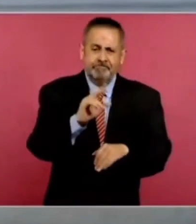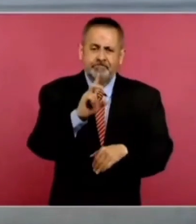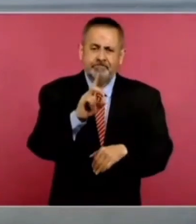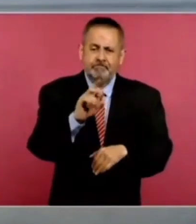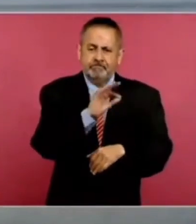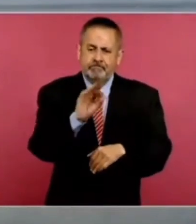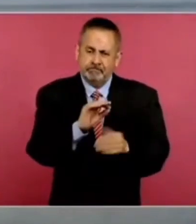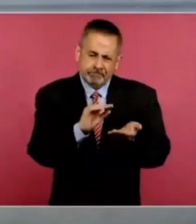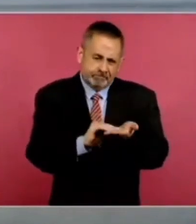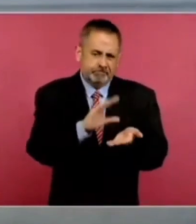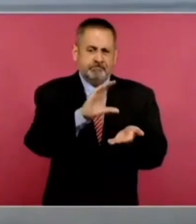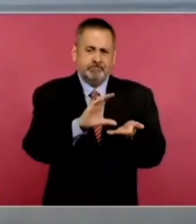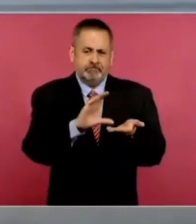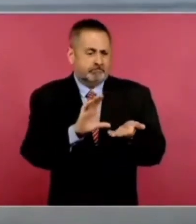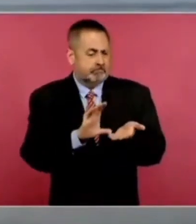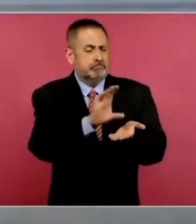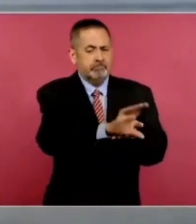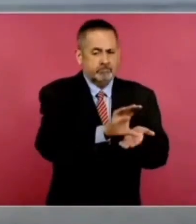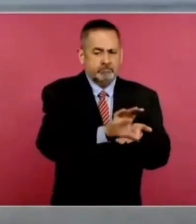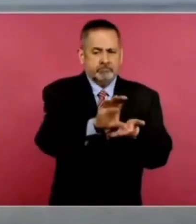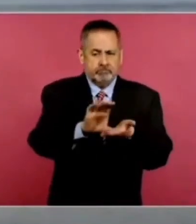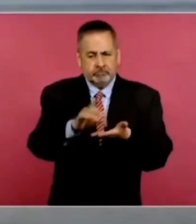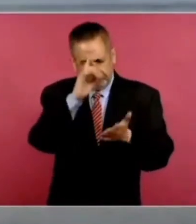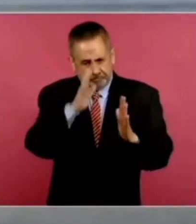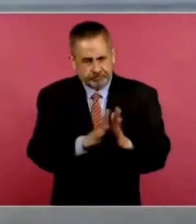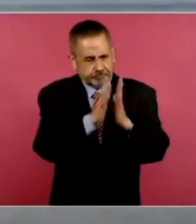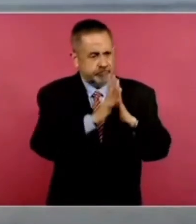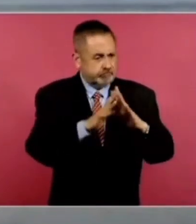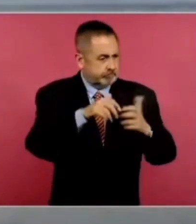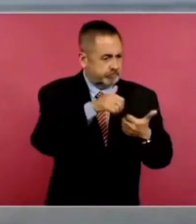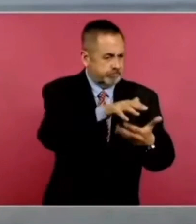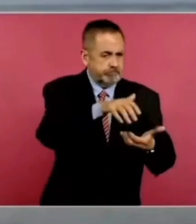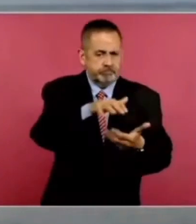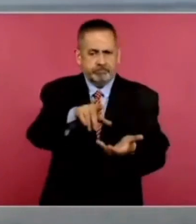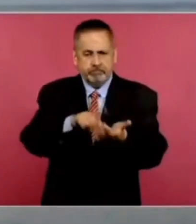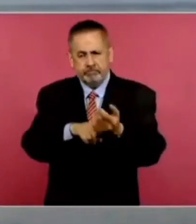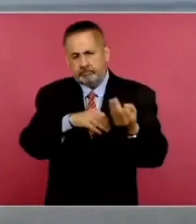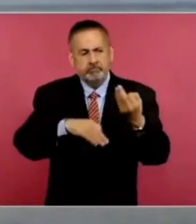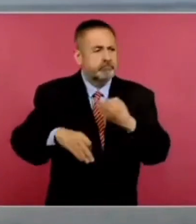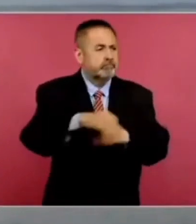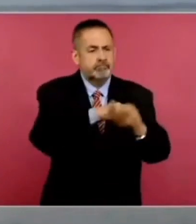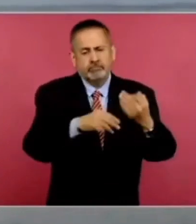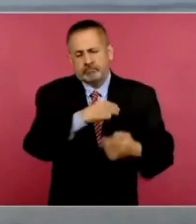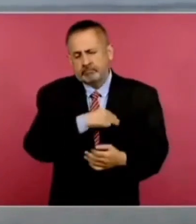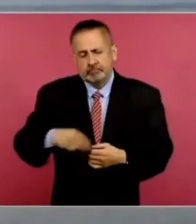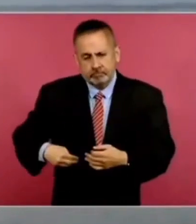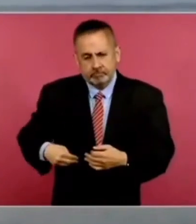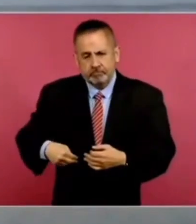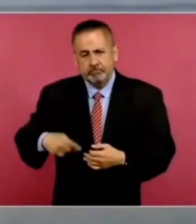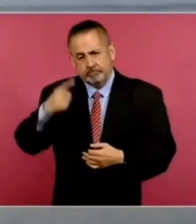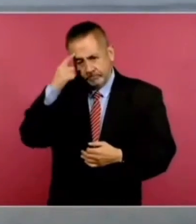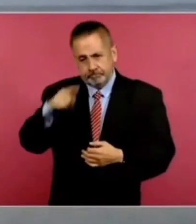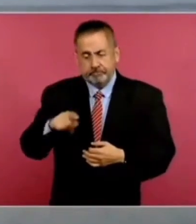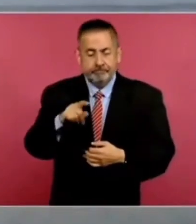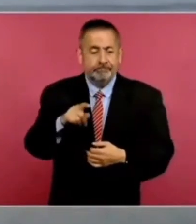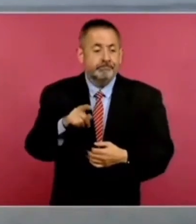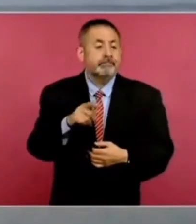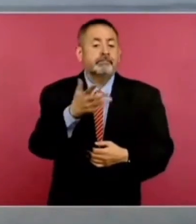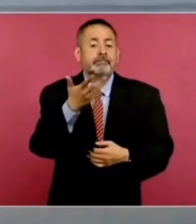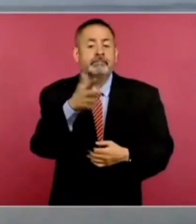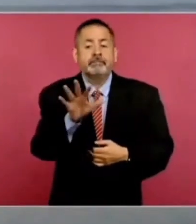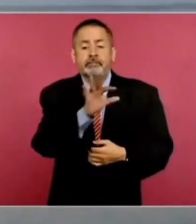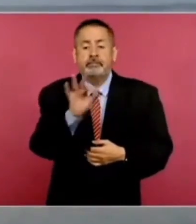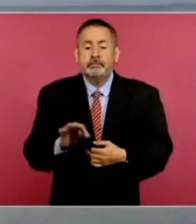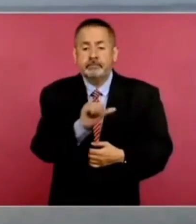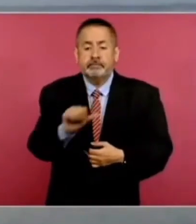Federación, el Fondo General de Participaciones para estados y municipios, a fin de que se otorgue el 20% para estados y el